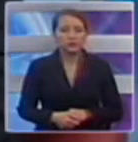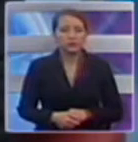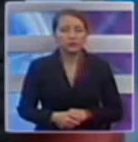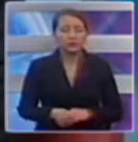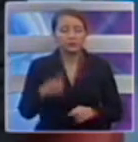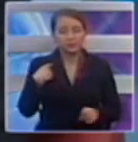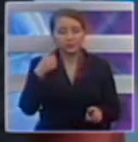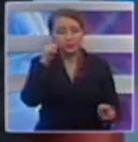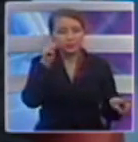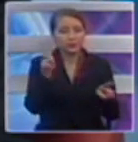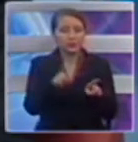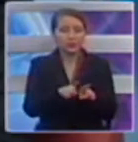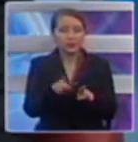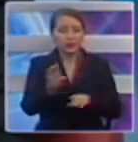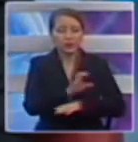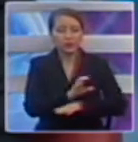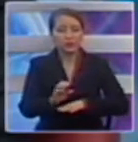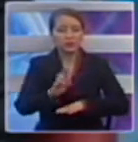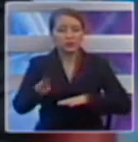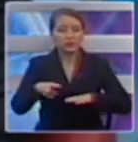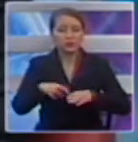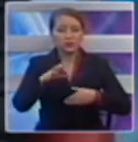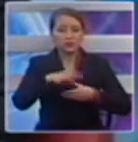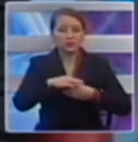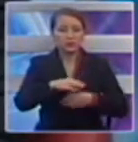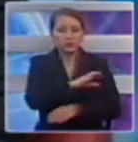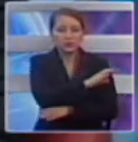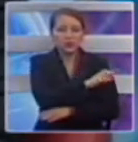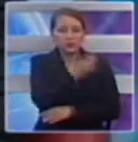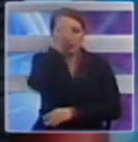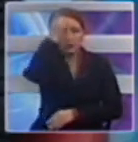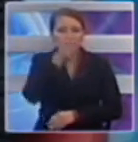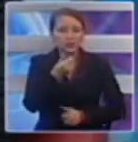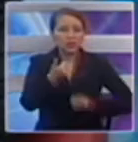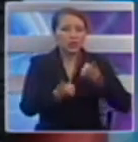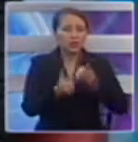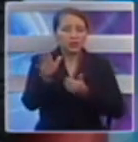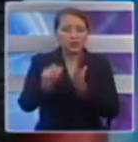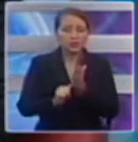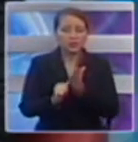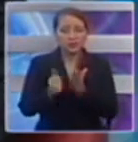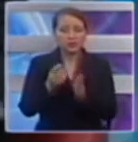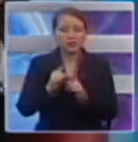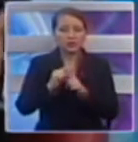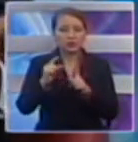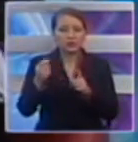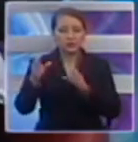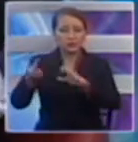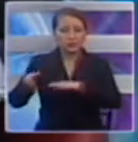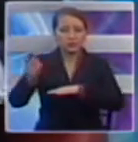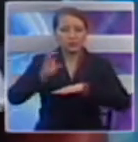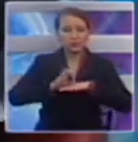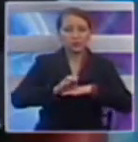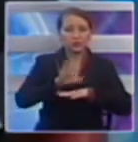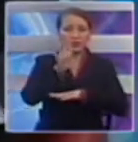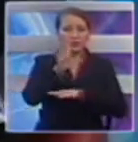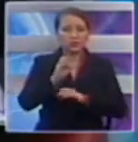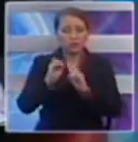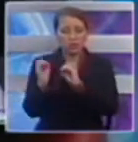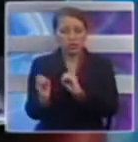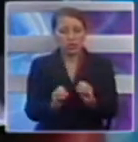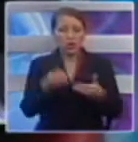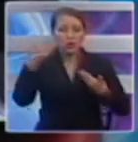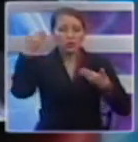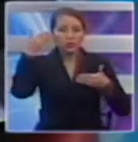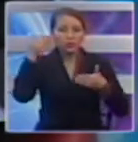Mediante resolución, el Consejo Nacional Electoral definió los rubros que el Ministerio de Finanzas debe entregar a 5 organizaciones